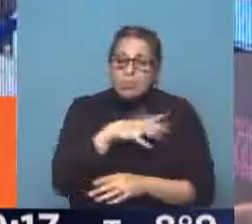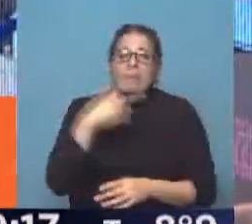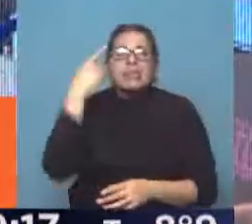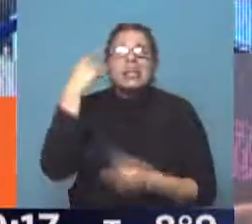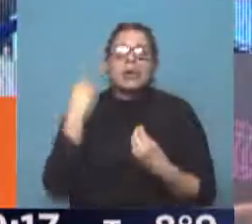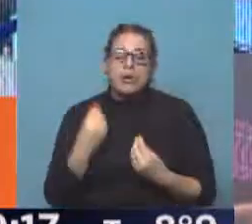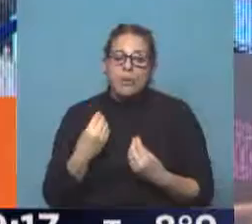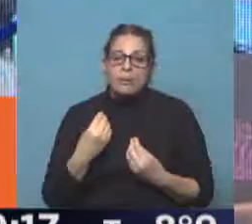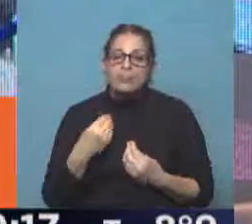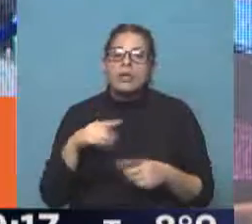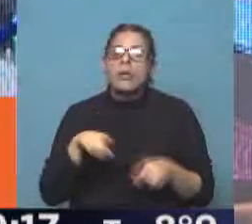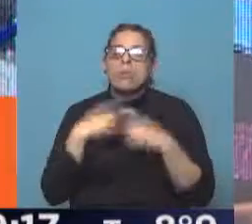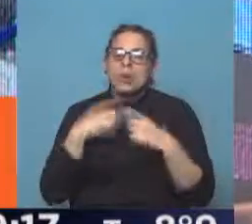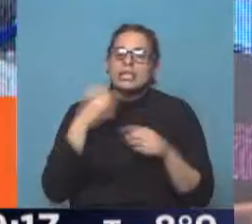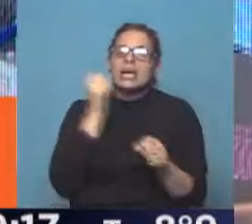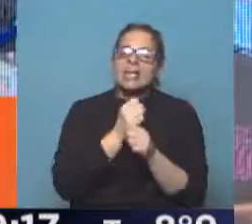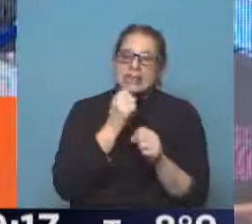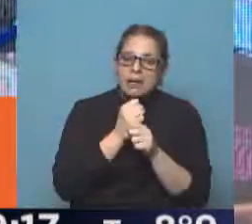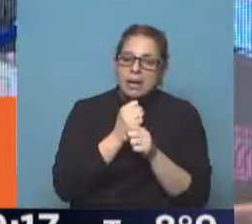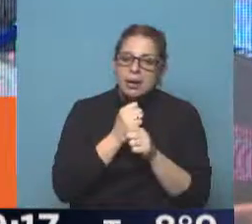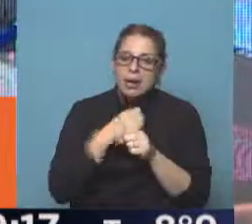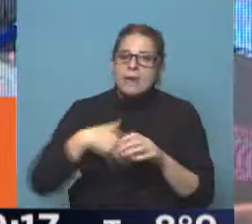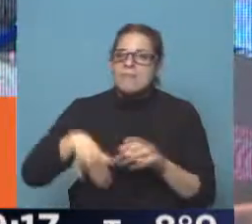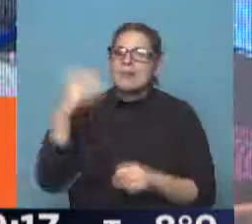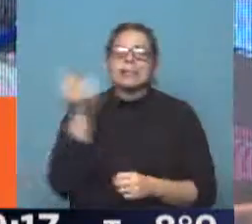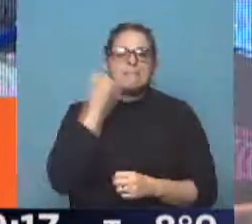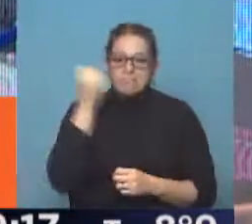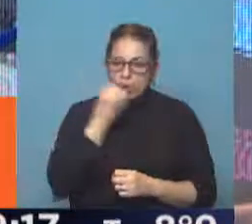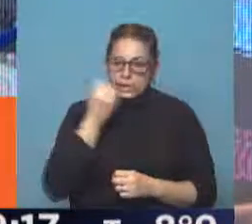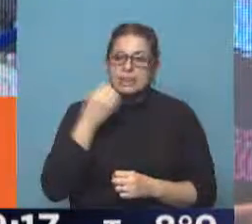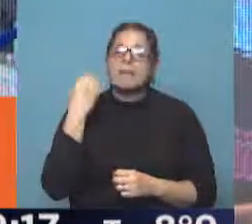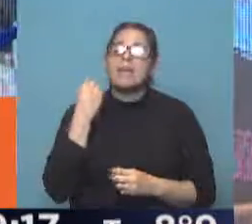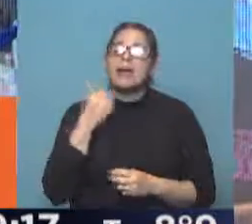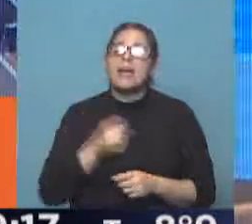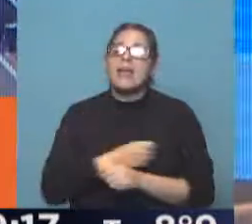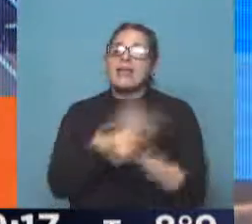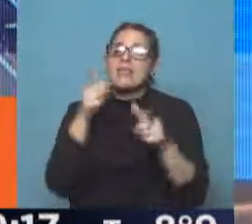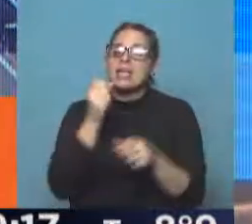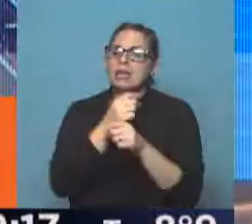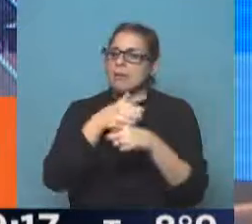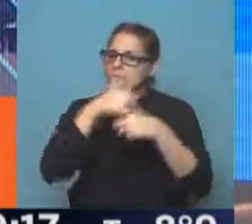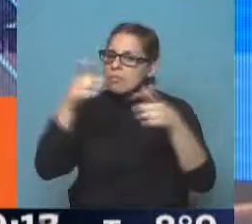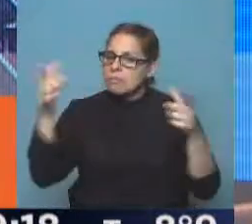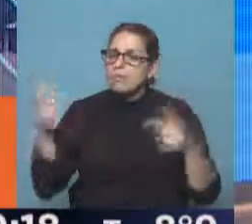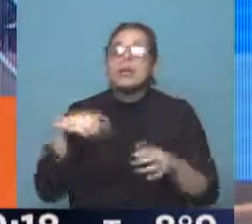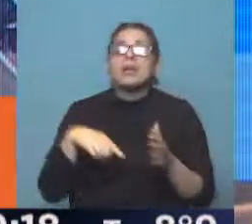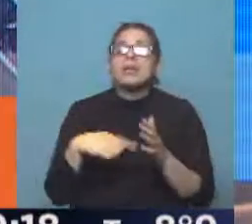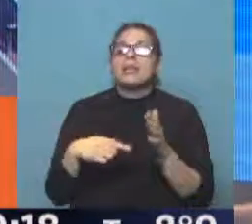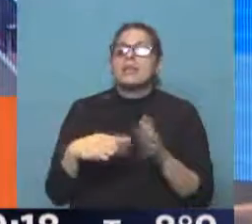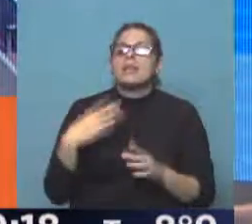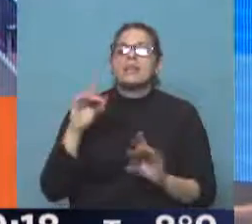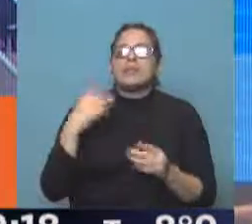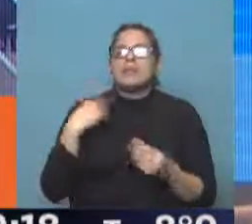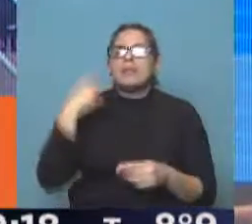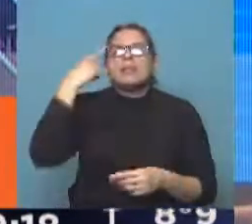pensarse políticas de empleo mucho más agresivas para fomentar el trabajo, porque si no es muy difícil la falta de